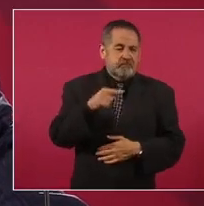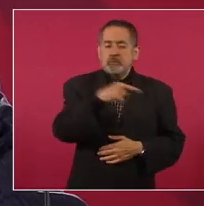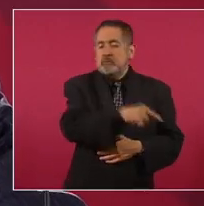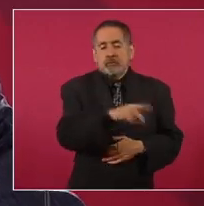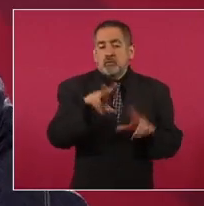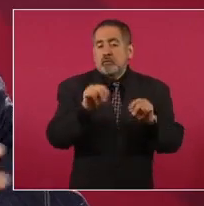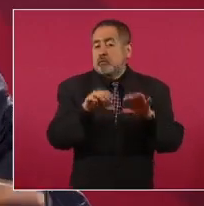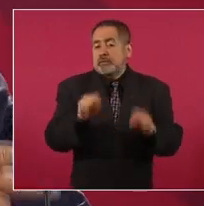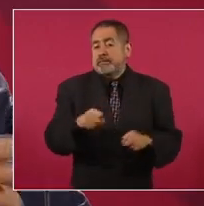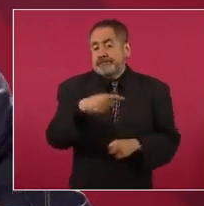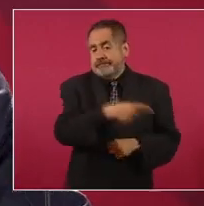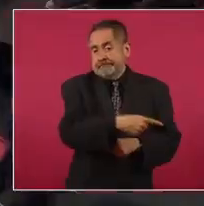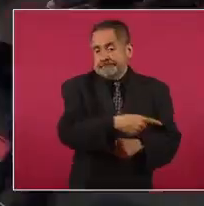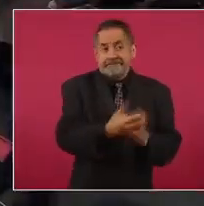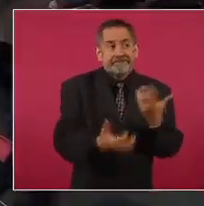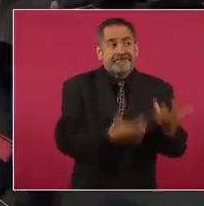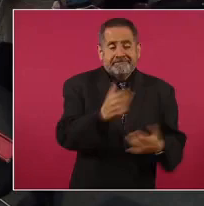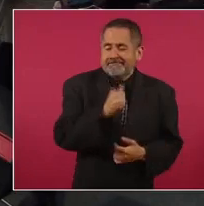porque